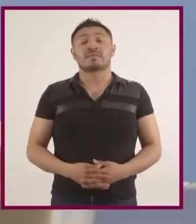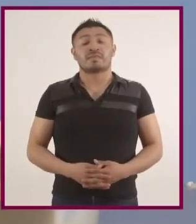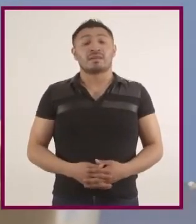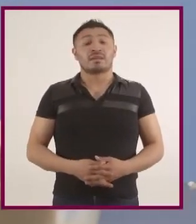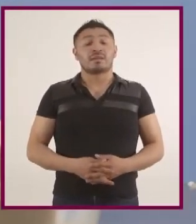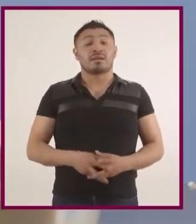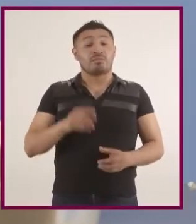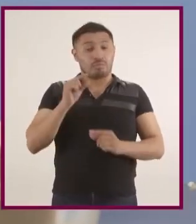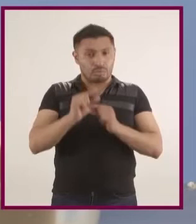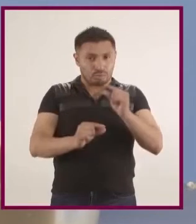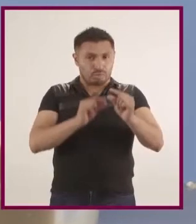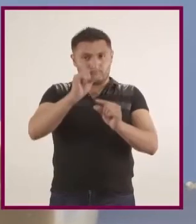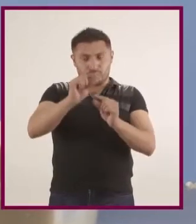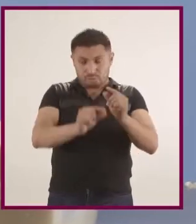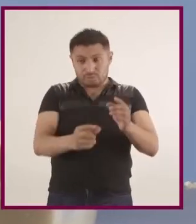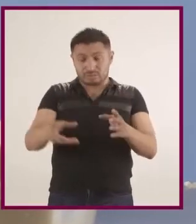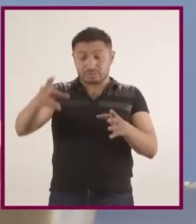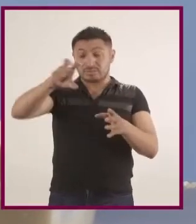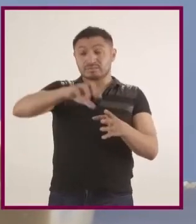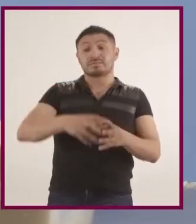lo hacemos gradualmente